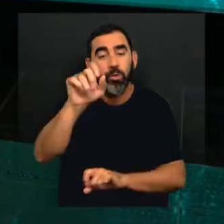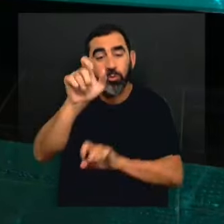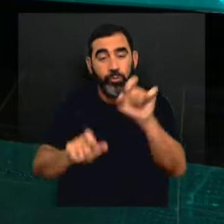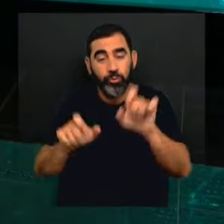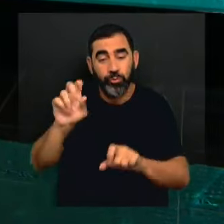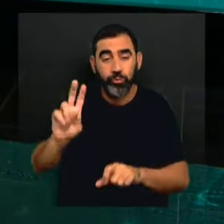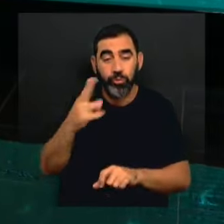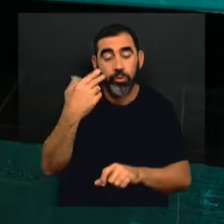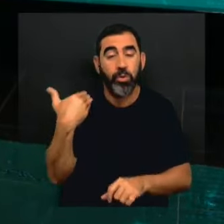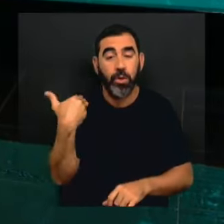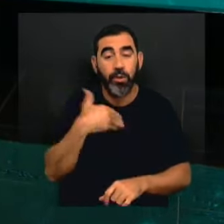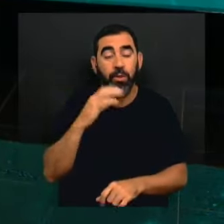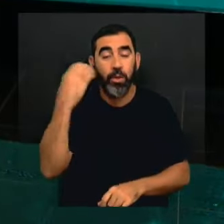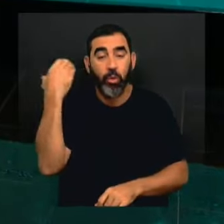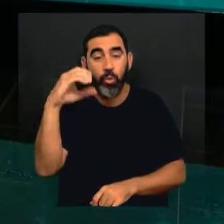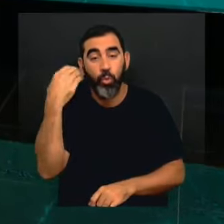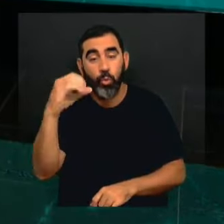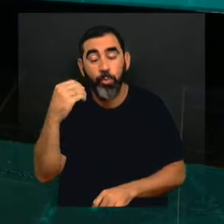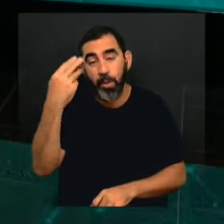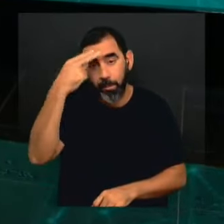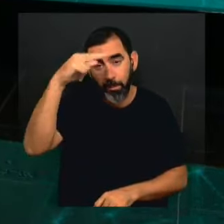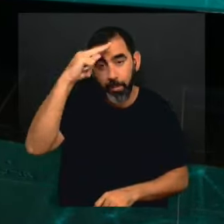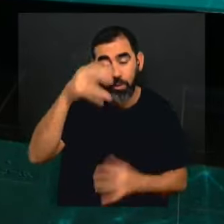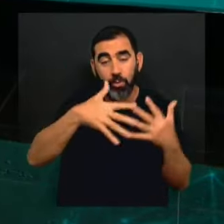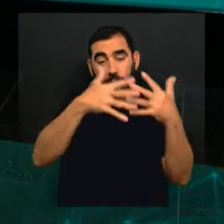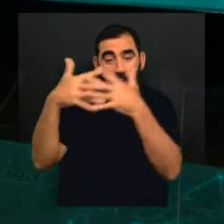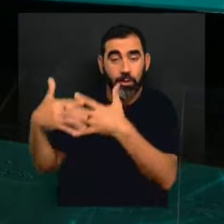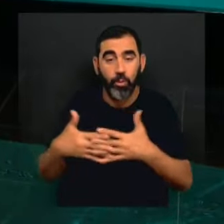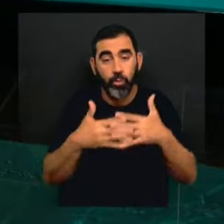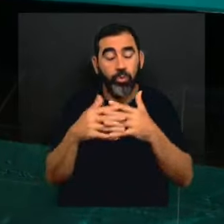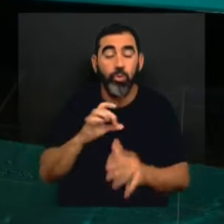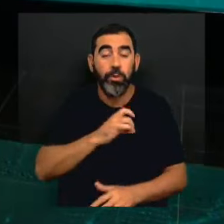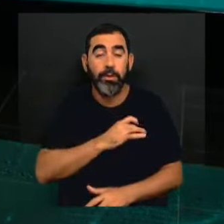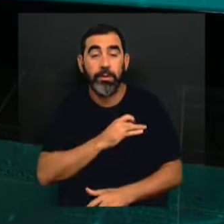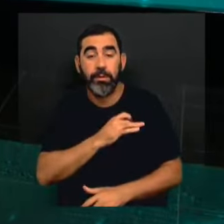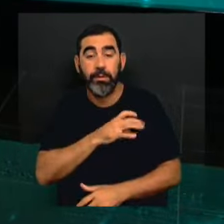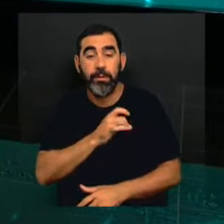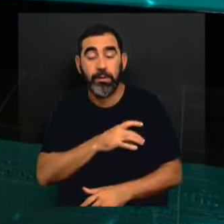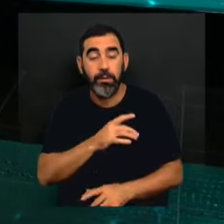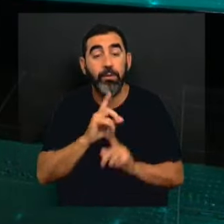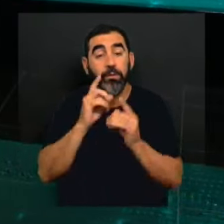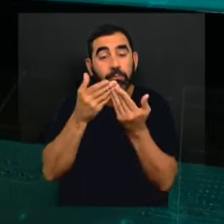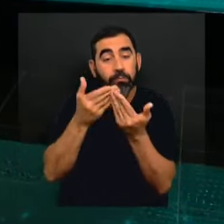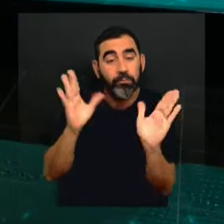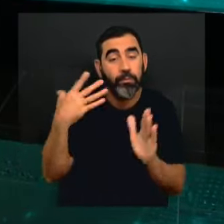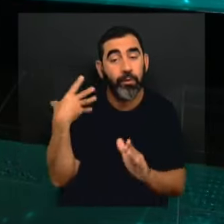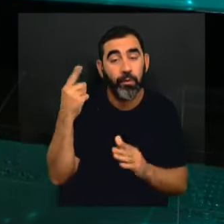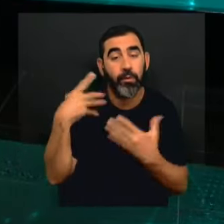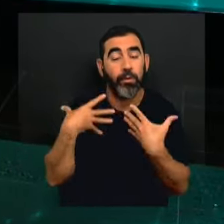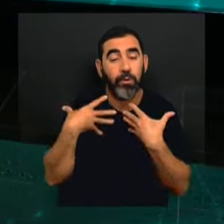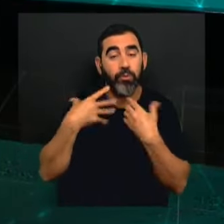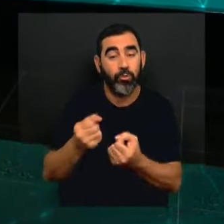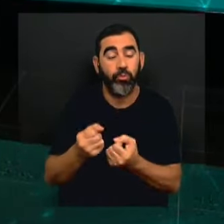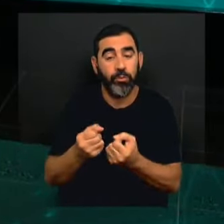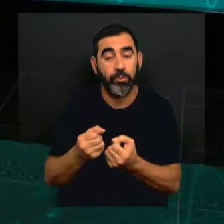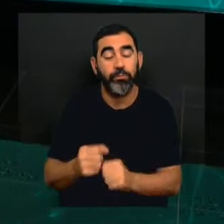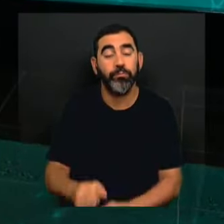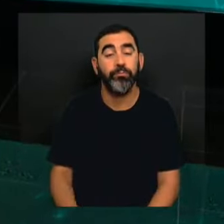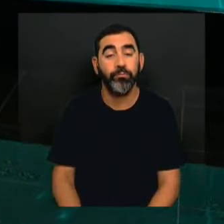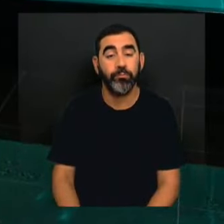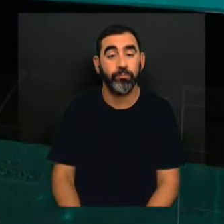Uruguay Argentina Colombia México Estados Unidos chile con la apertura de la directora de salud de la comuna Virginia